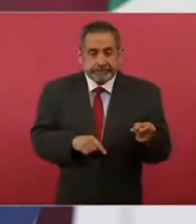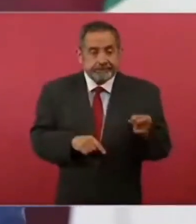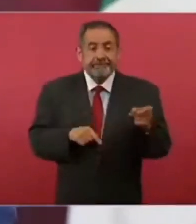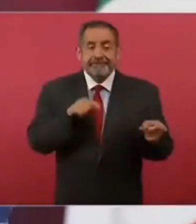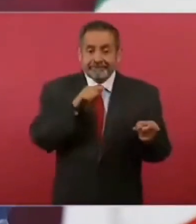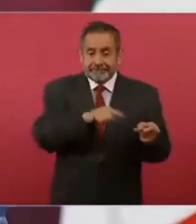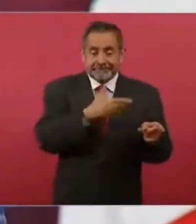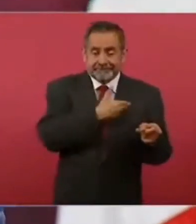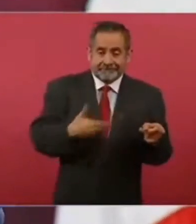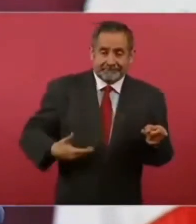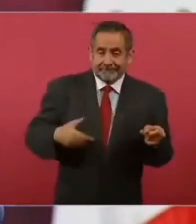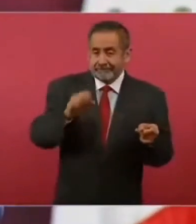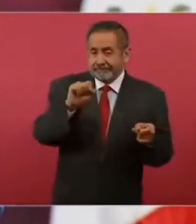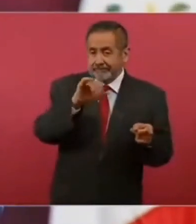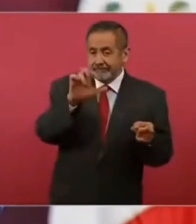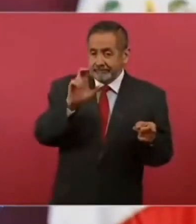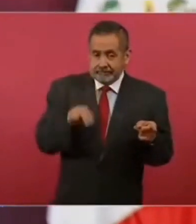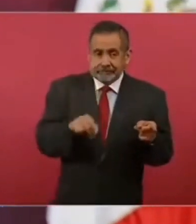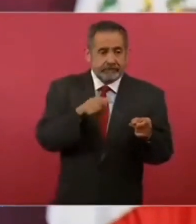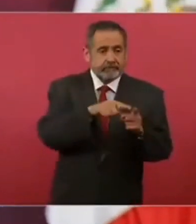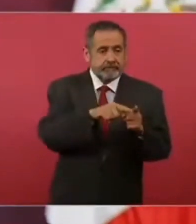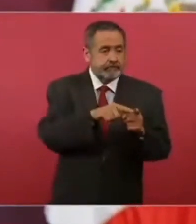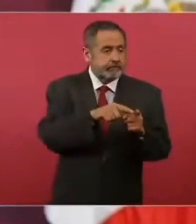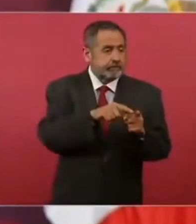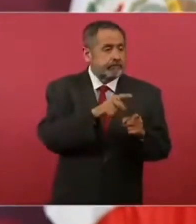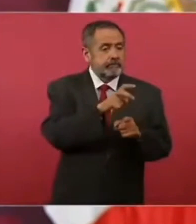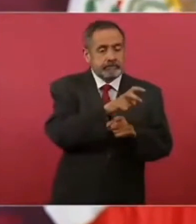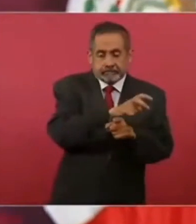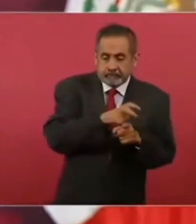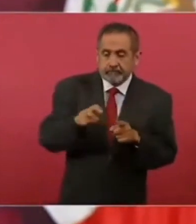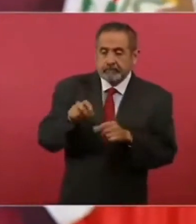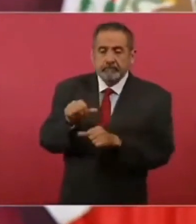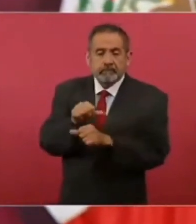de la corte sustituye